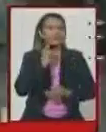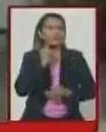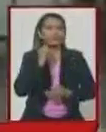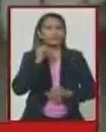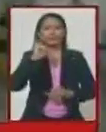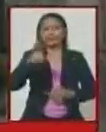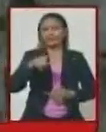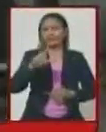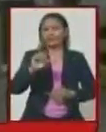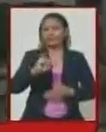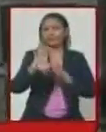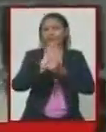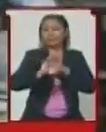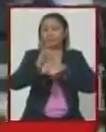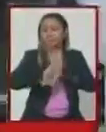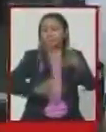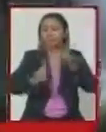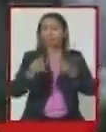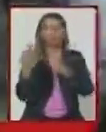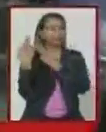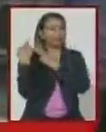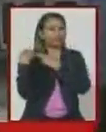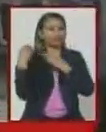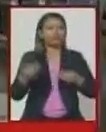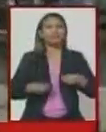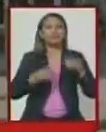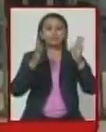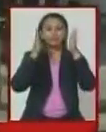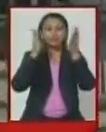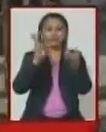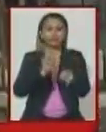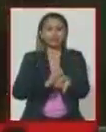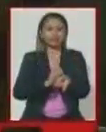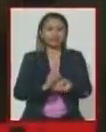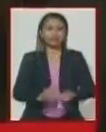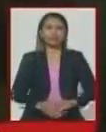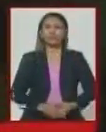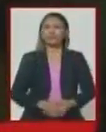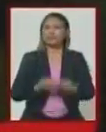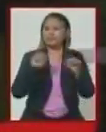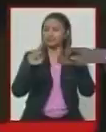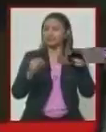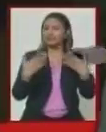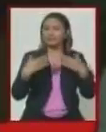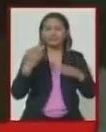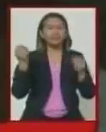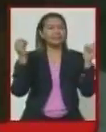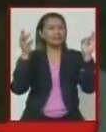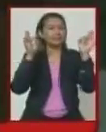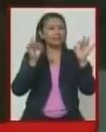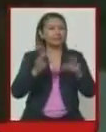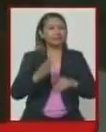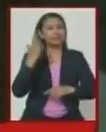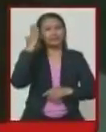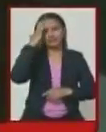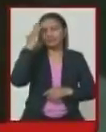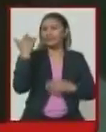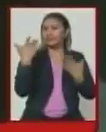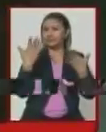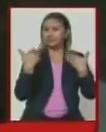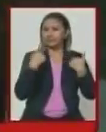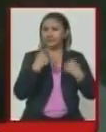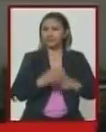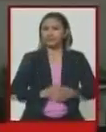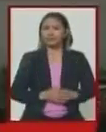Julia. Ahora la Defensoría del Pueblo se encargará de darle una atención médica. Podría haber empeorado su situación porque ella ya